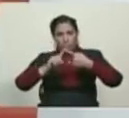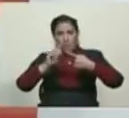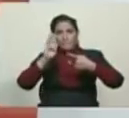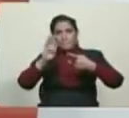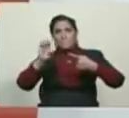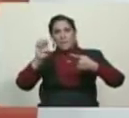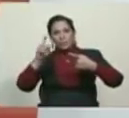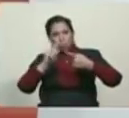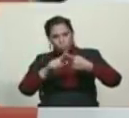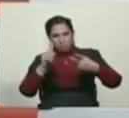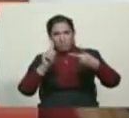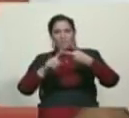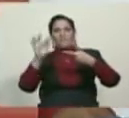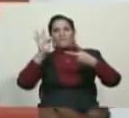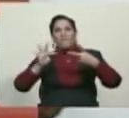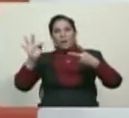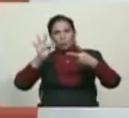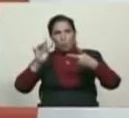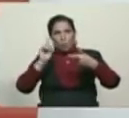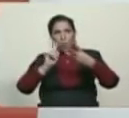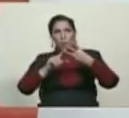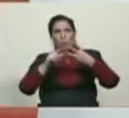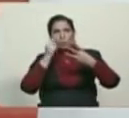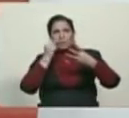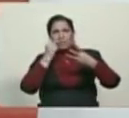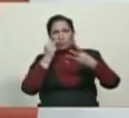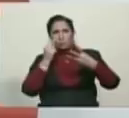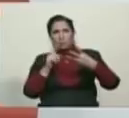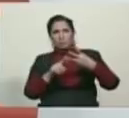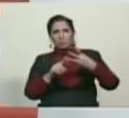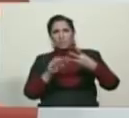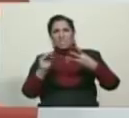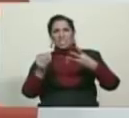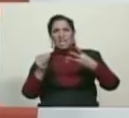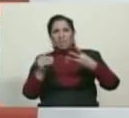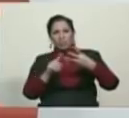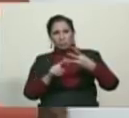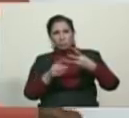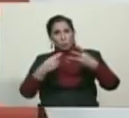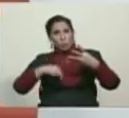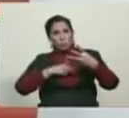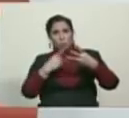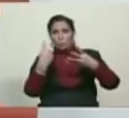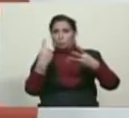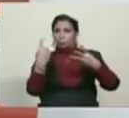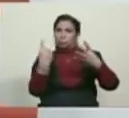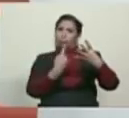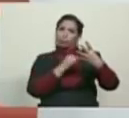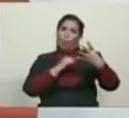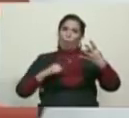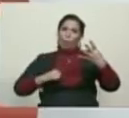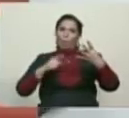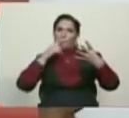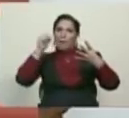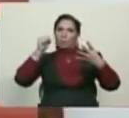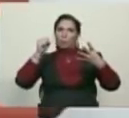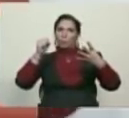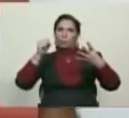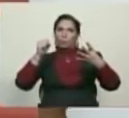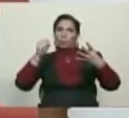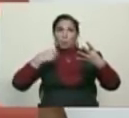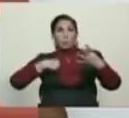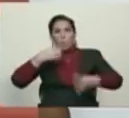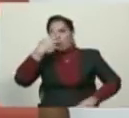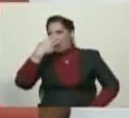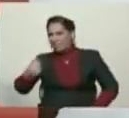Bertucci, tuvieron a Falcón y tuvieron a este señor Quijada. Nosotros tuvimos uno solo, Nicolás Maduro. Lo que yo no entiendo